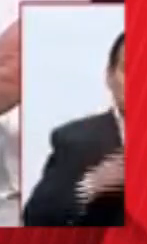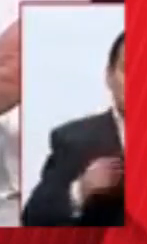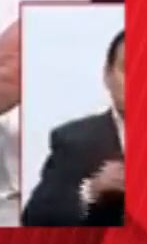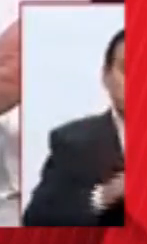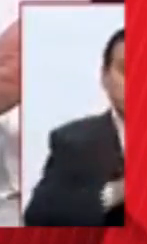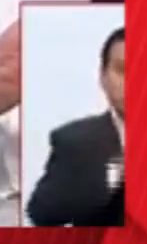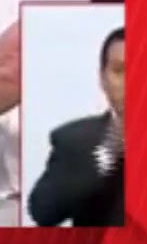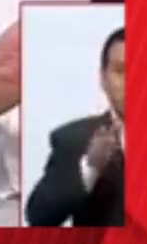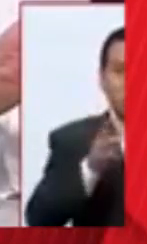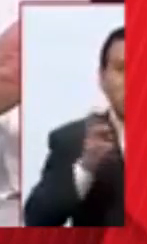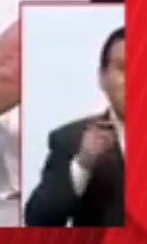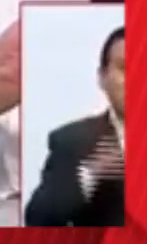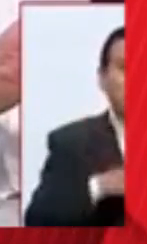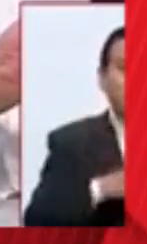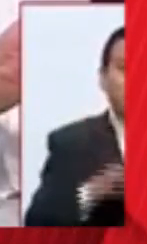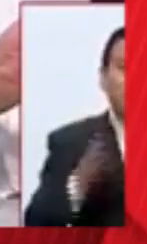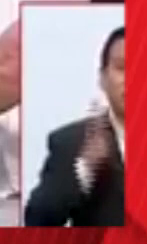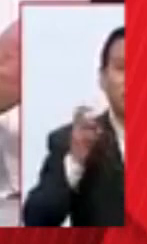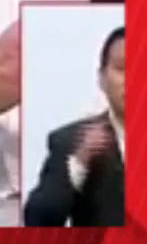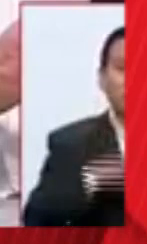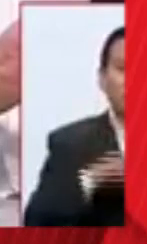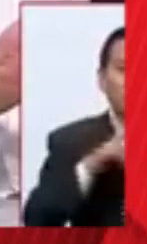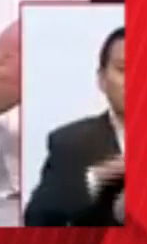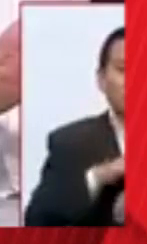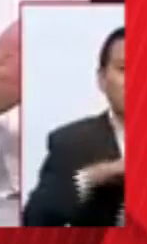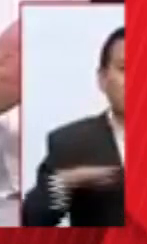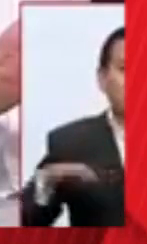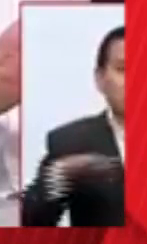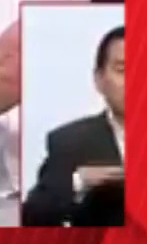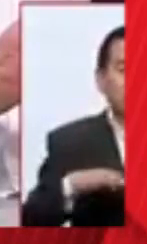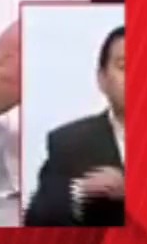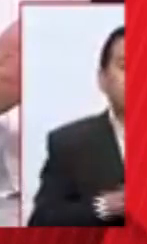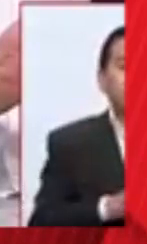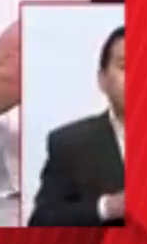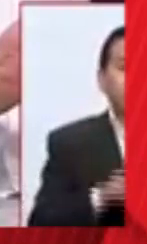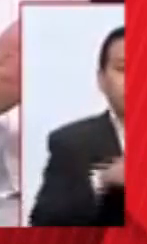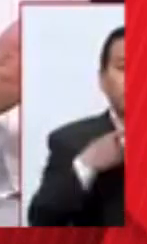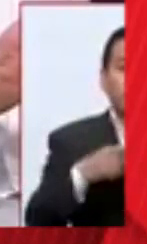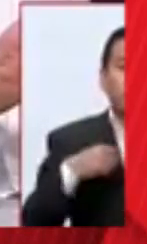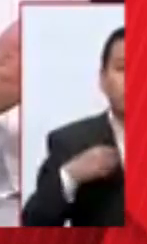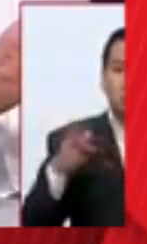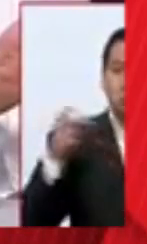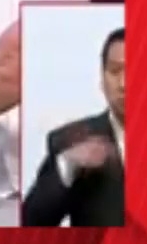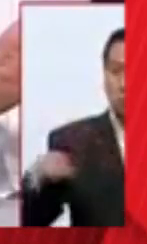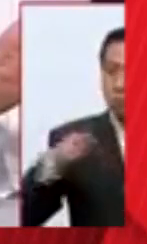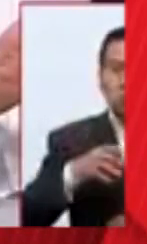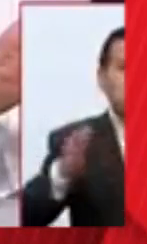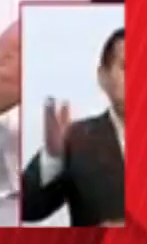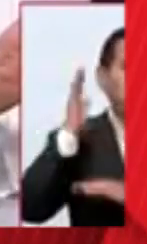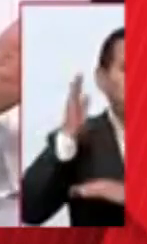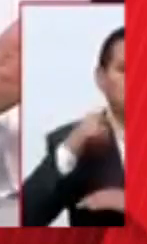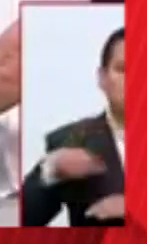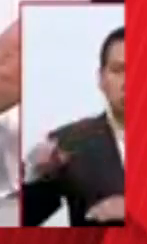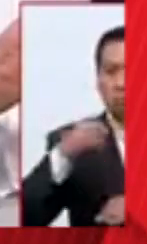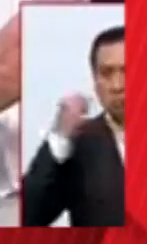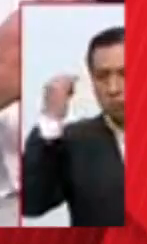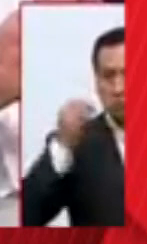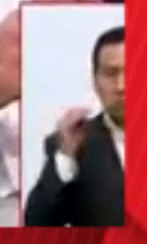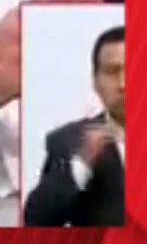convocado para hablar tema tierra. Pero también escuché intervenciones y